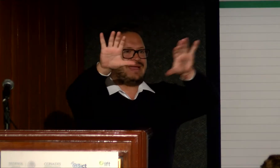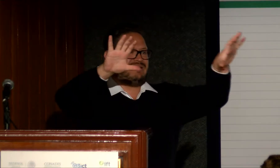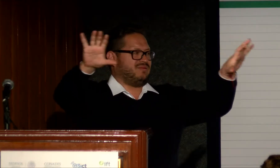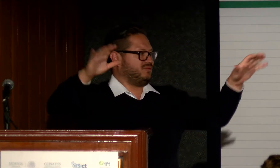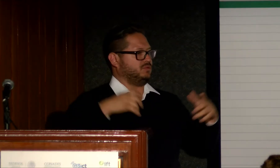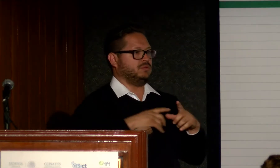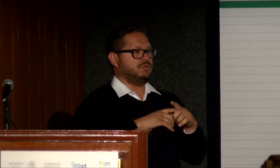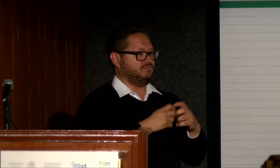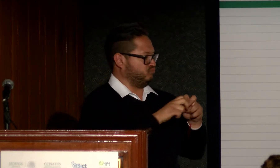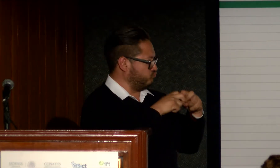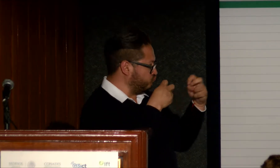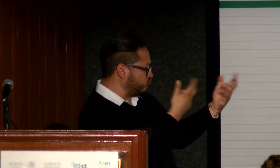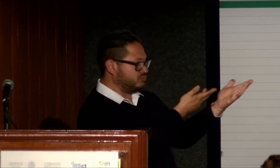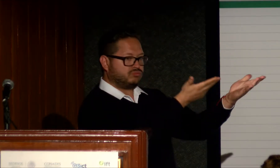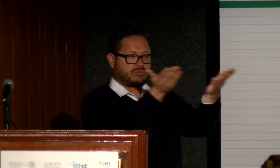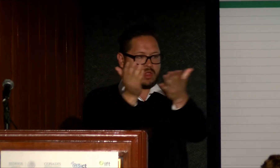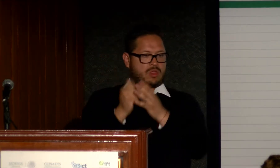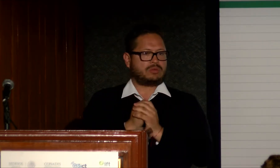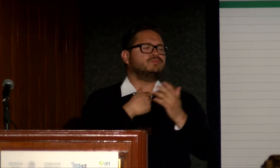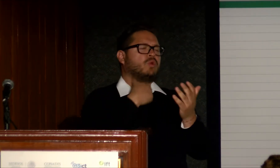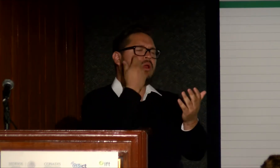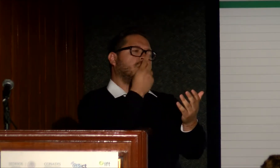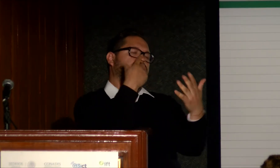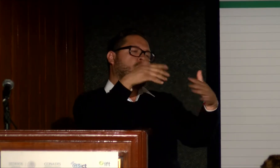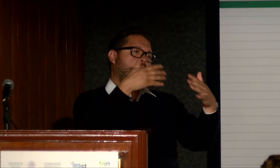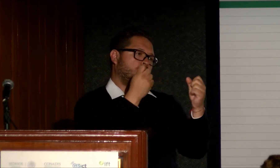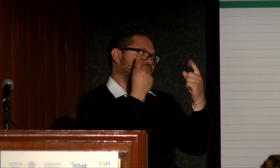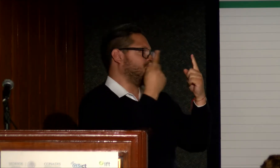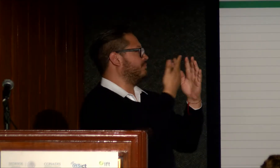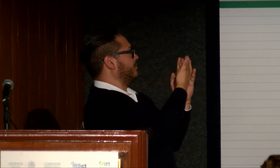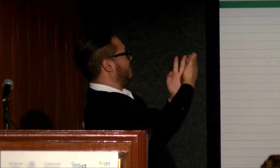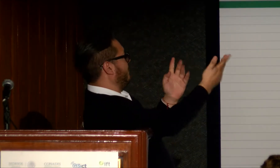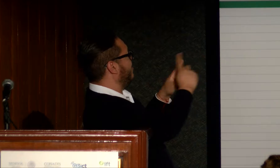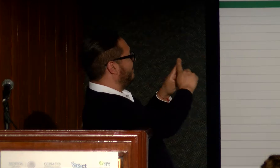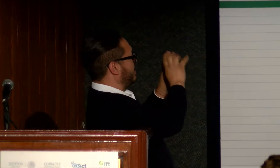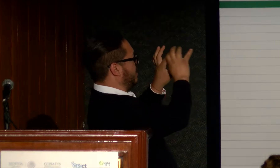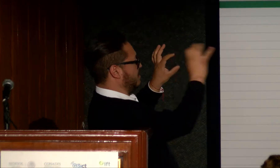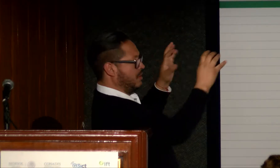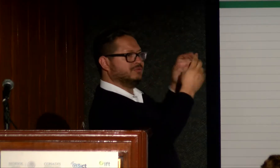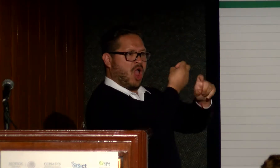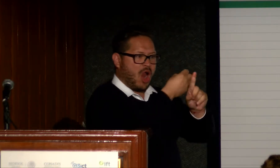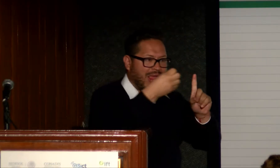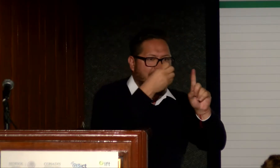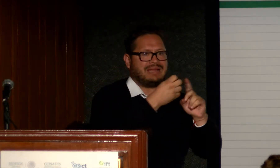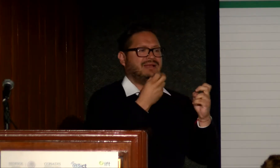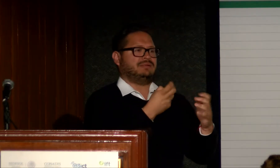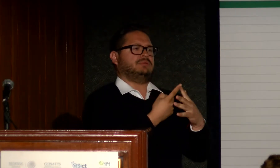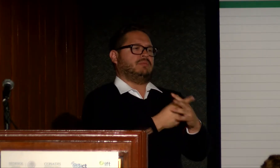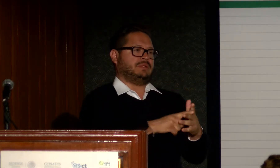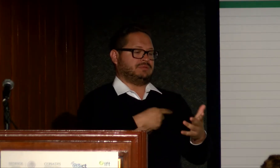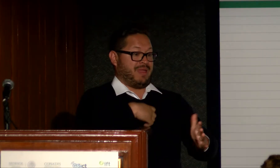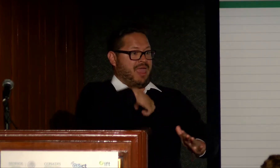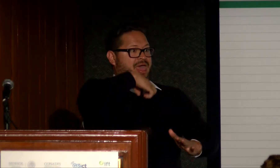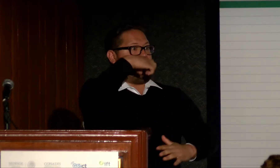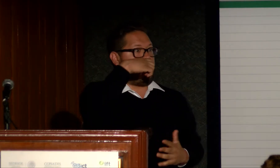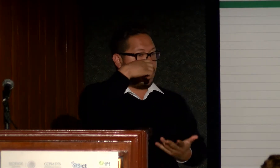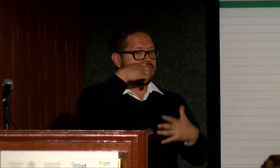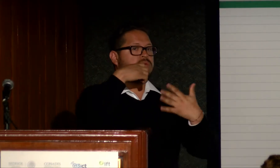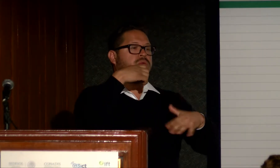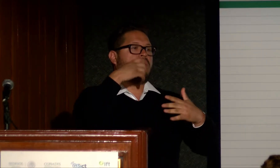Personas, autoridades, empresas que están aquí sentados, por favor, les pido que es admirable que